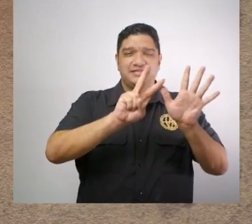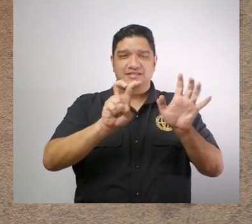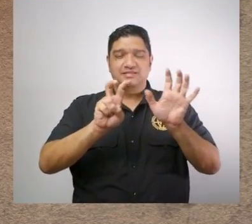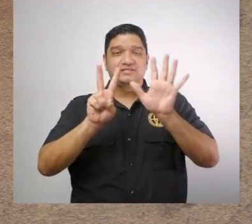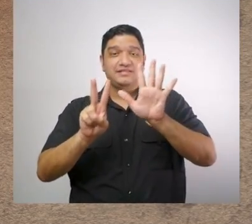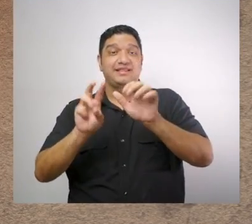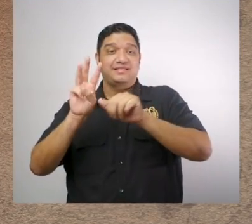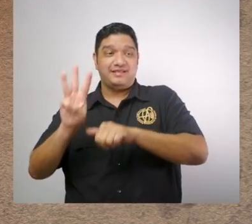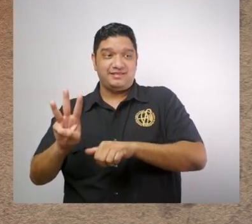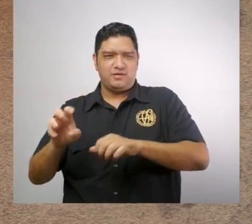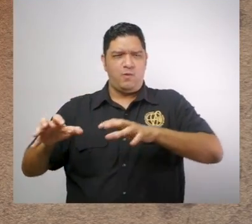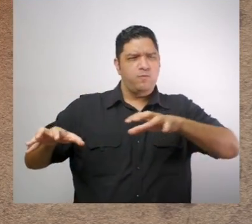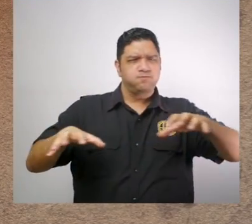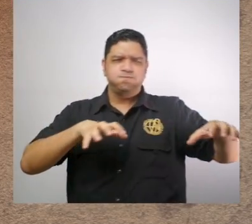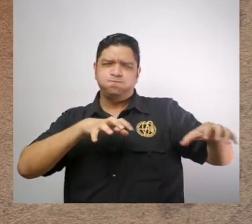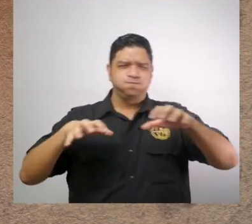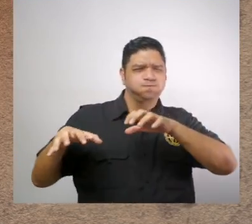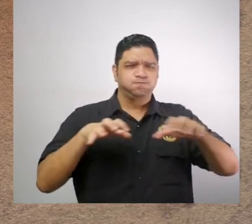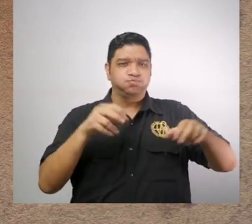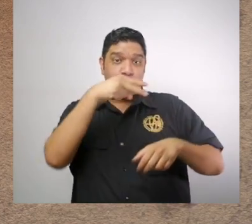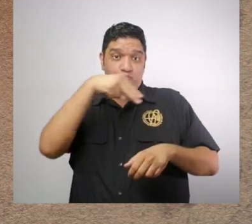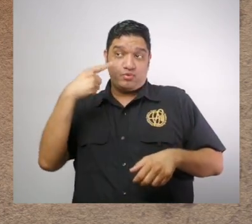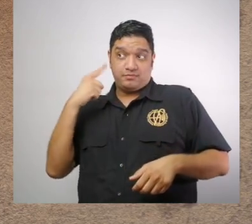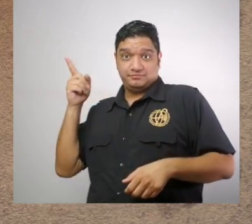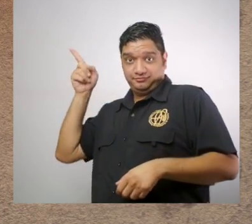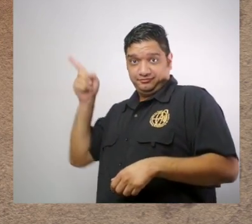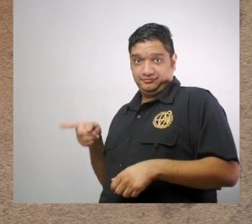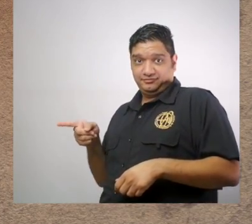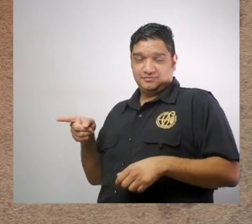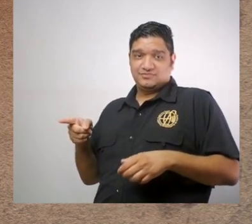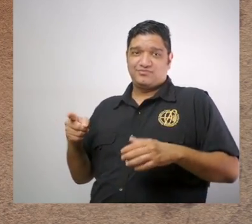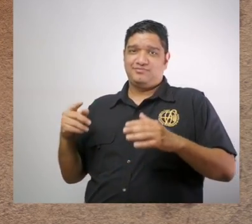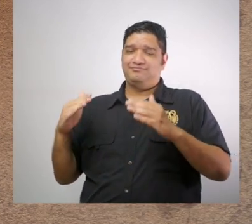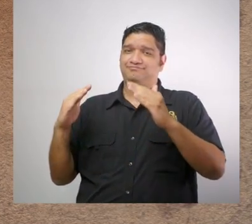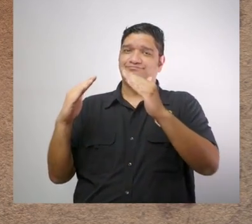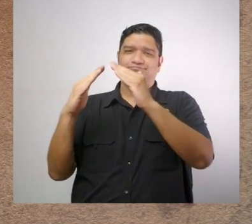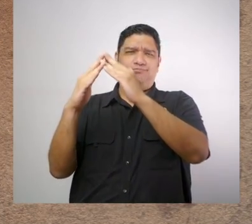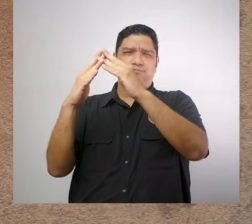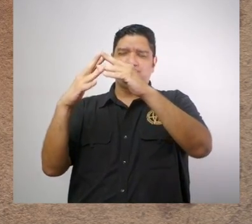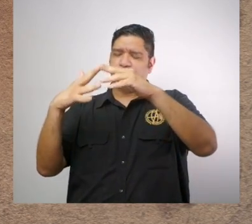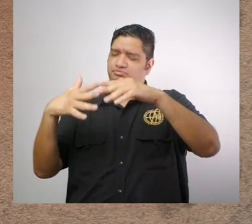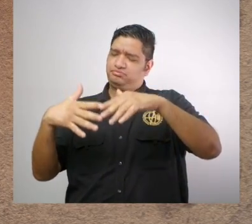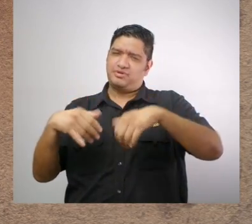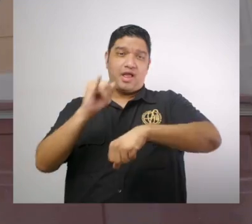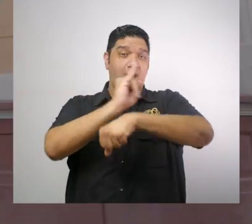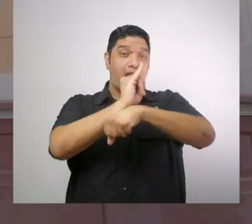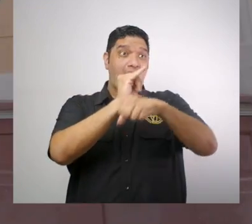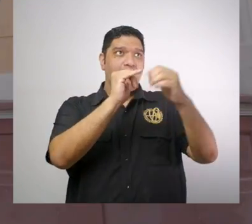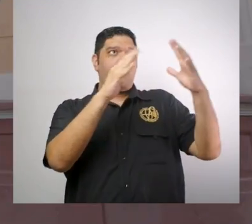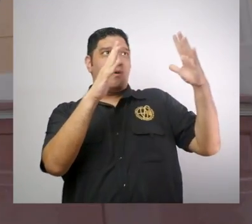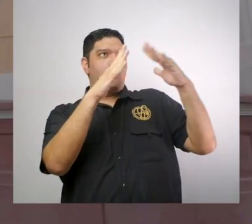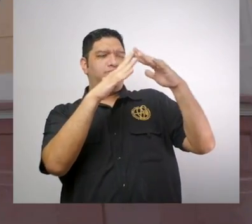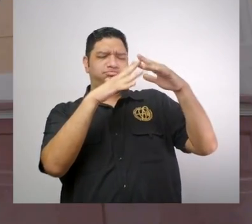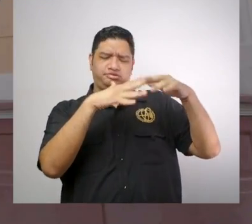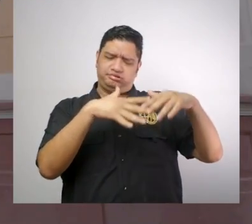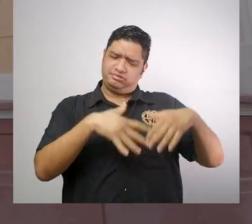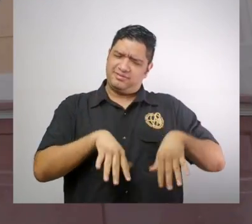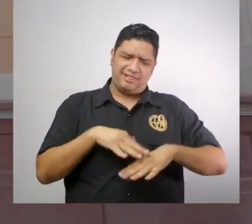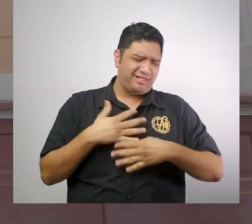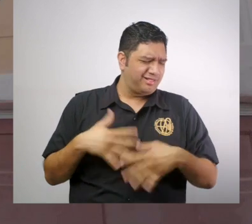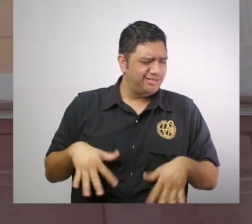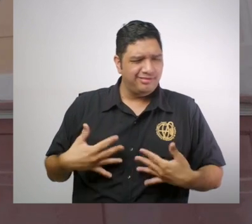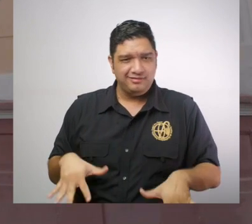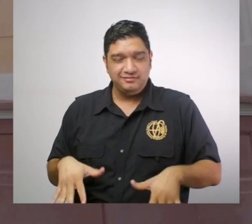terremotos llamados de Santa Marta destruyeron la grandeza de aquella ciudad. El día